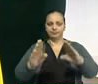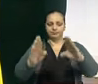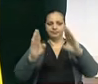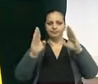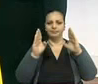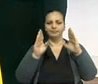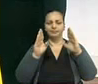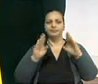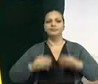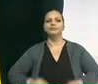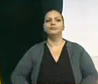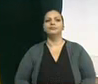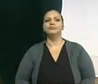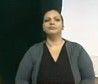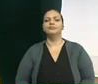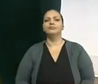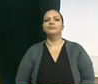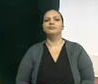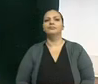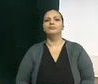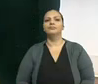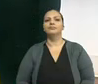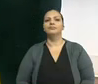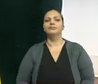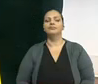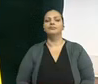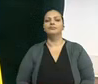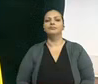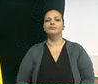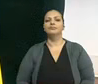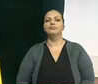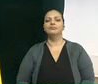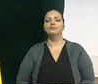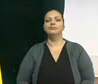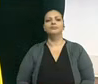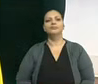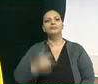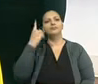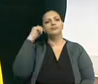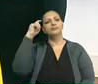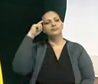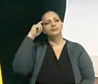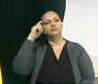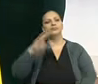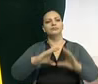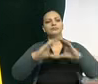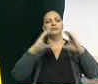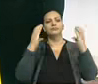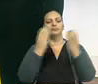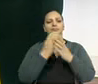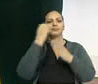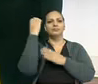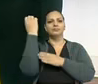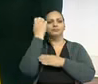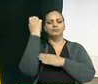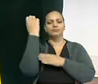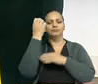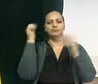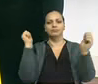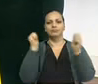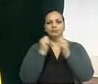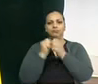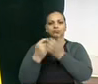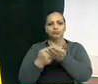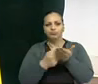a esta información. El gobierno, junto al COE Nacional, cambió las medidas que regirán en